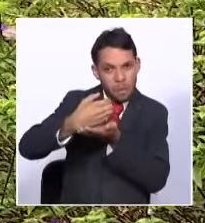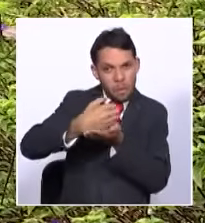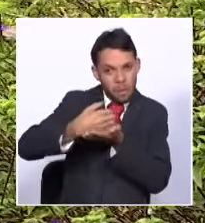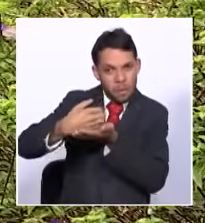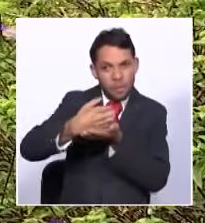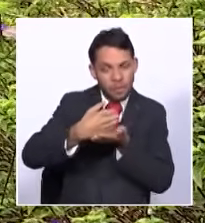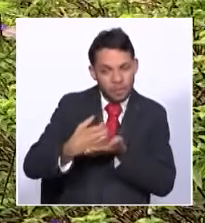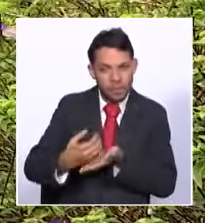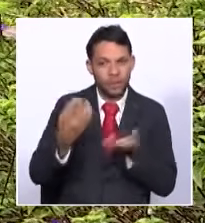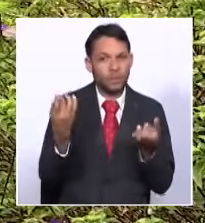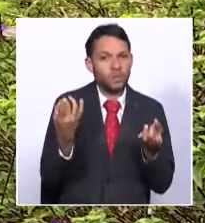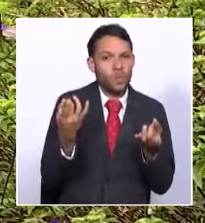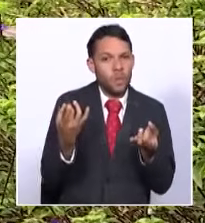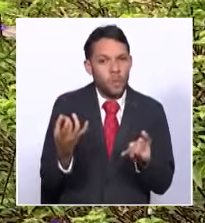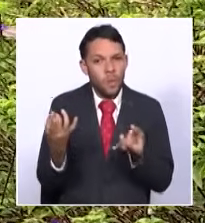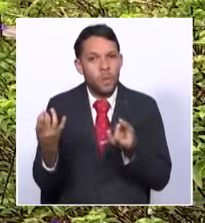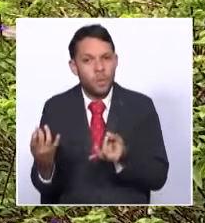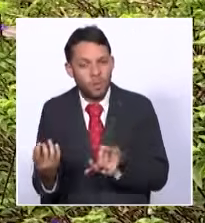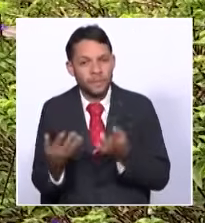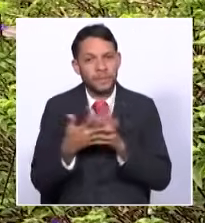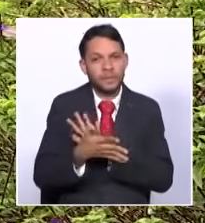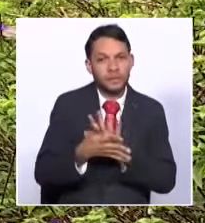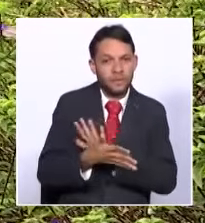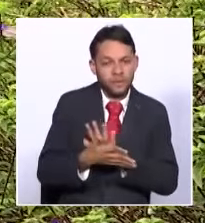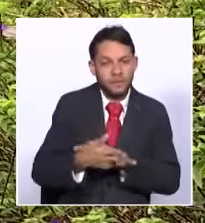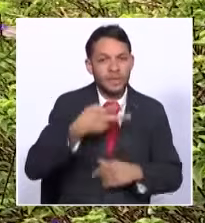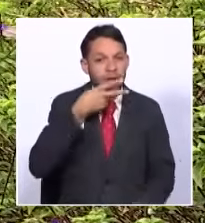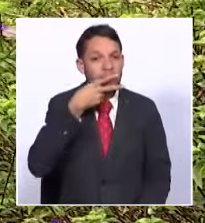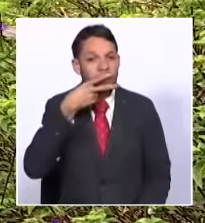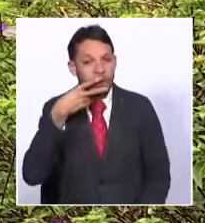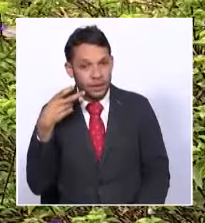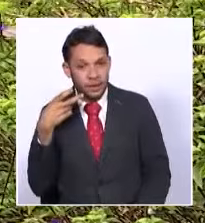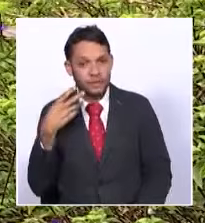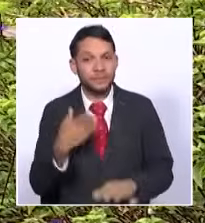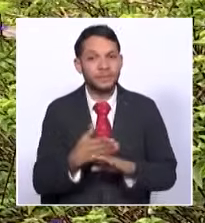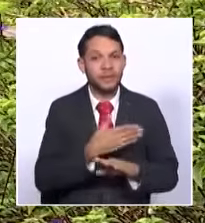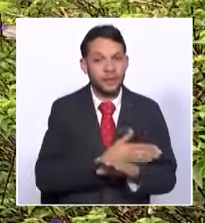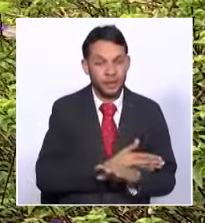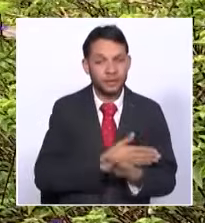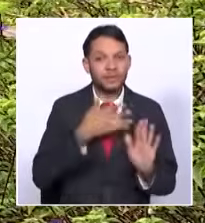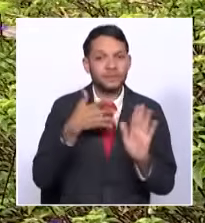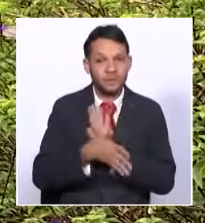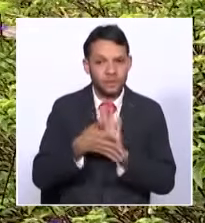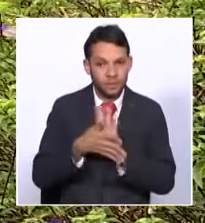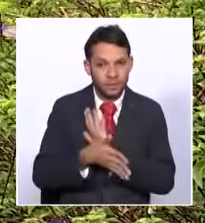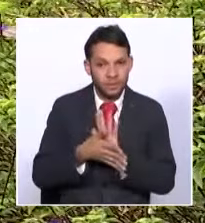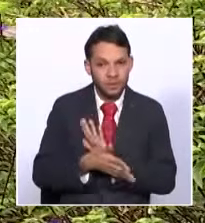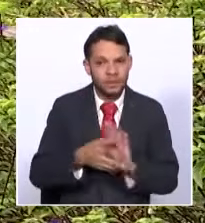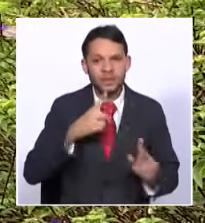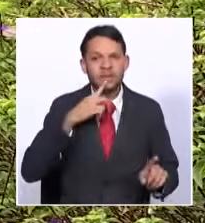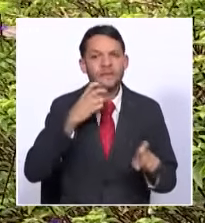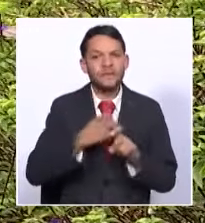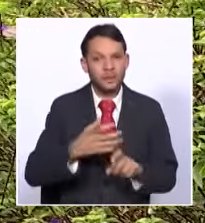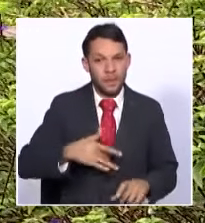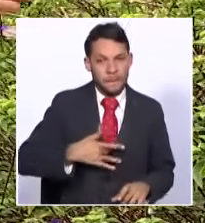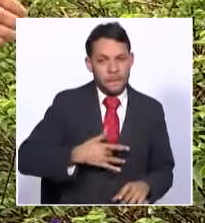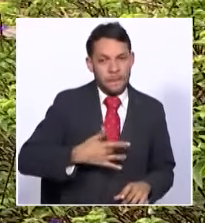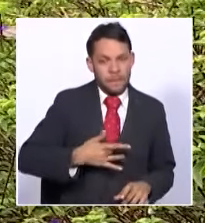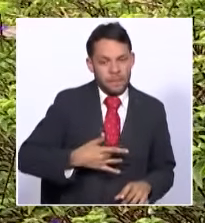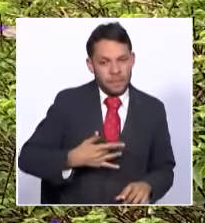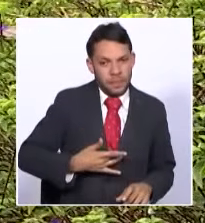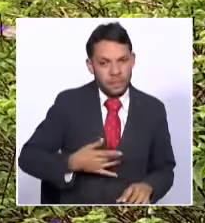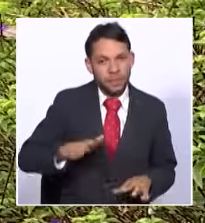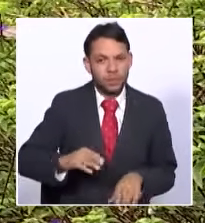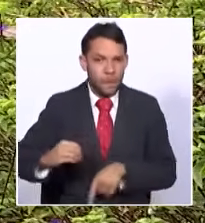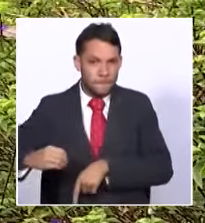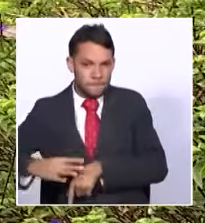nutrición, de dolor, hablan que la carne. Anoche estudiaba con mi hijo un tema de cáncer de próstata, estudios, relación de cáncer de próstata